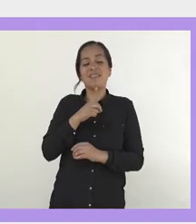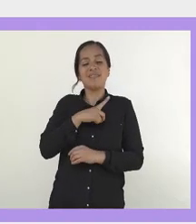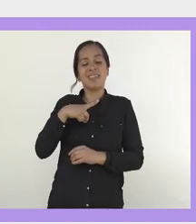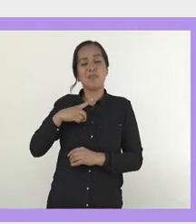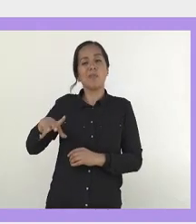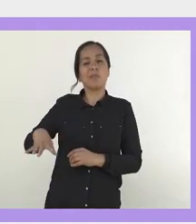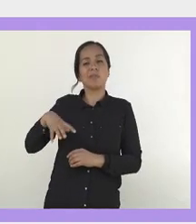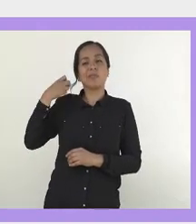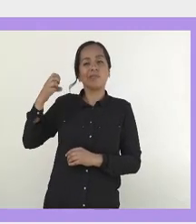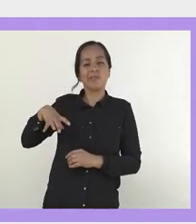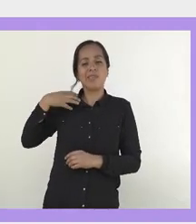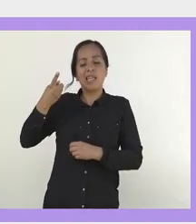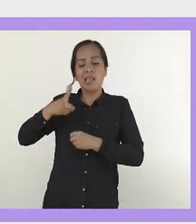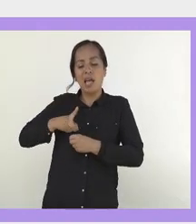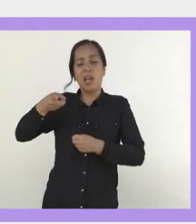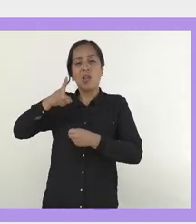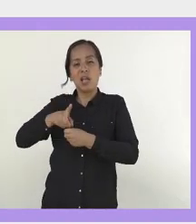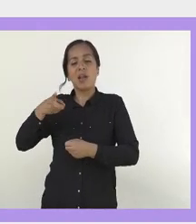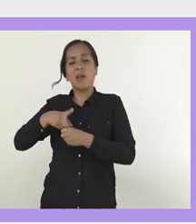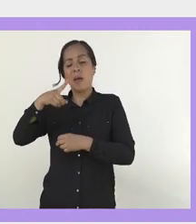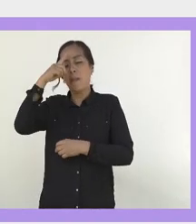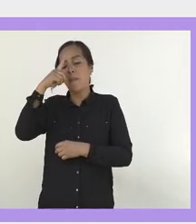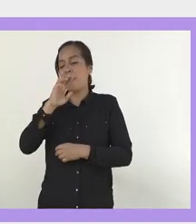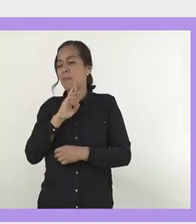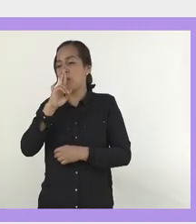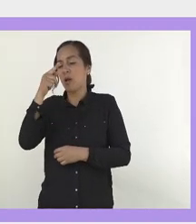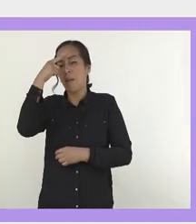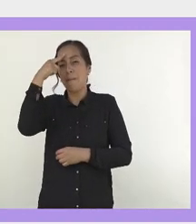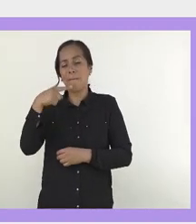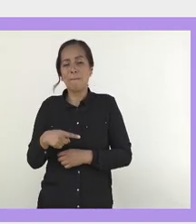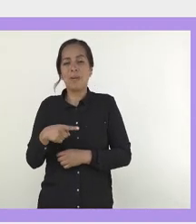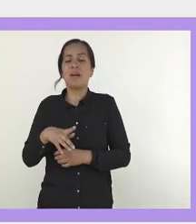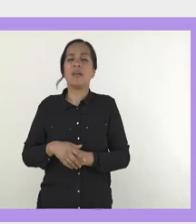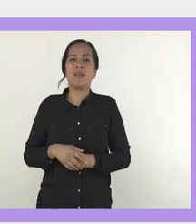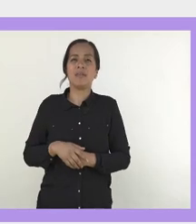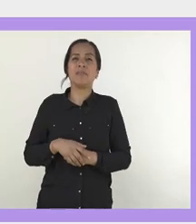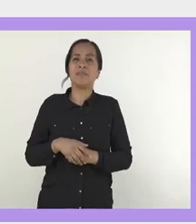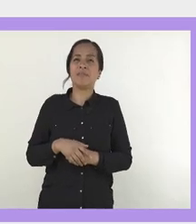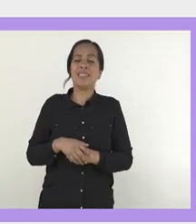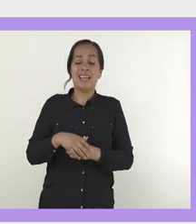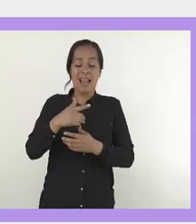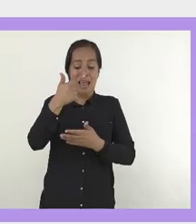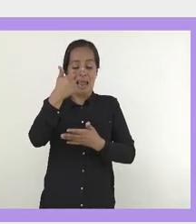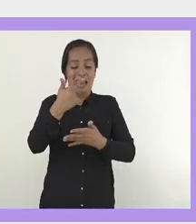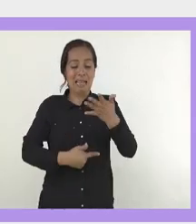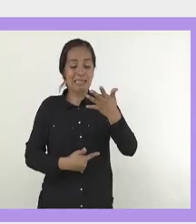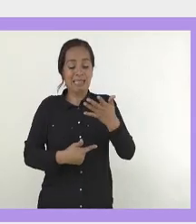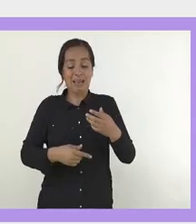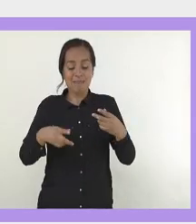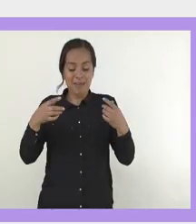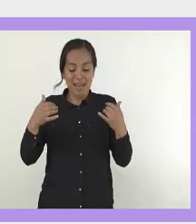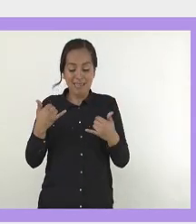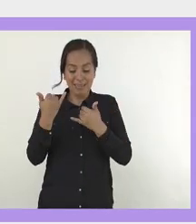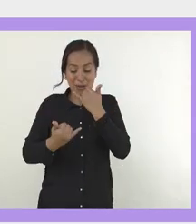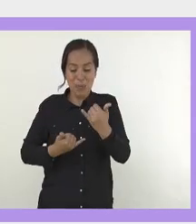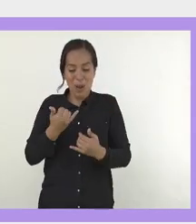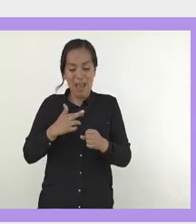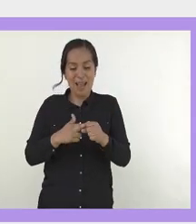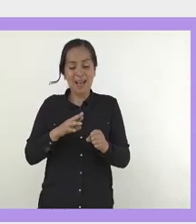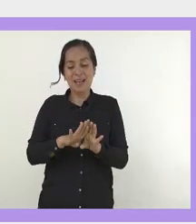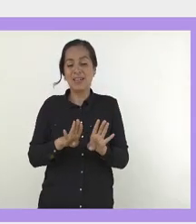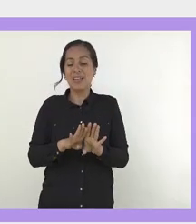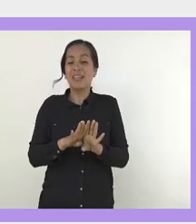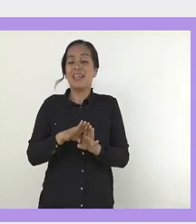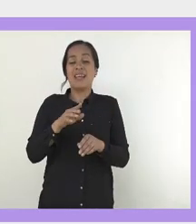a estar en el la lista las que alinean el cuadro titular en la gira y en